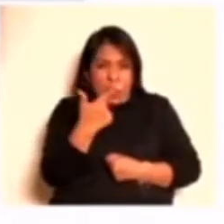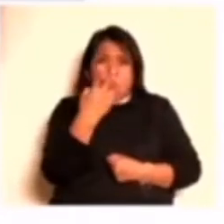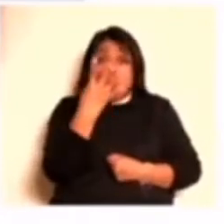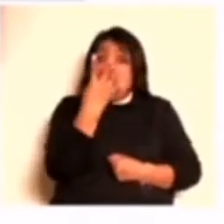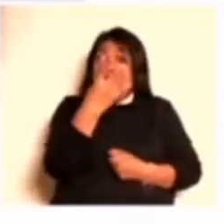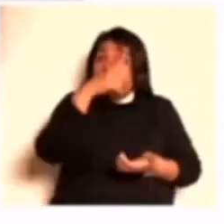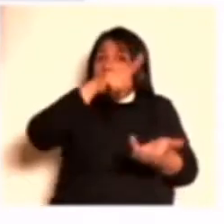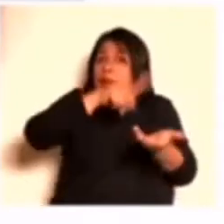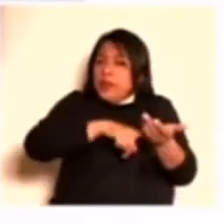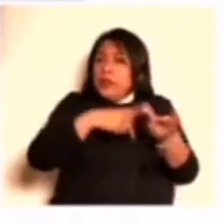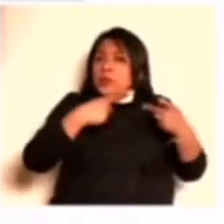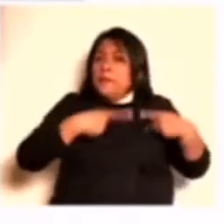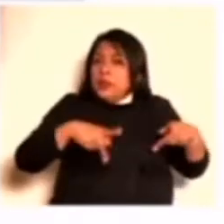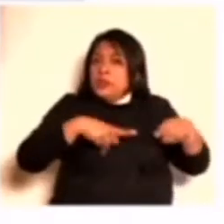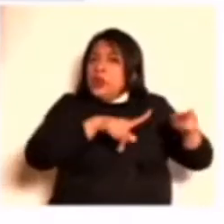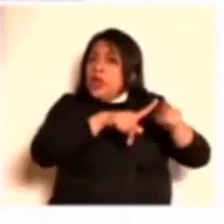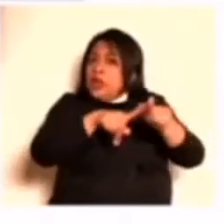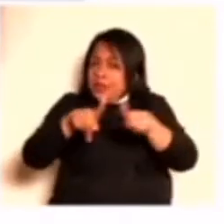personas diferentes.